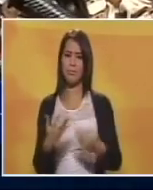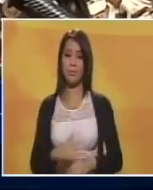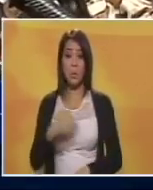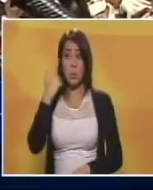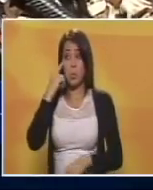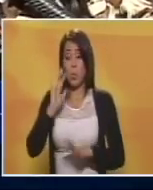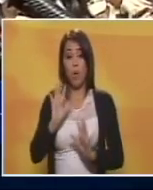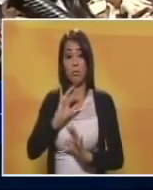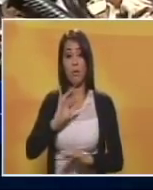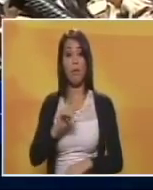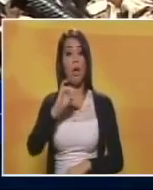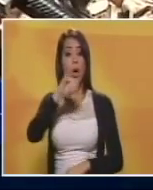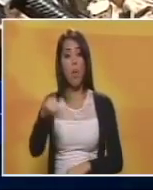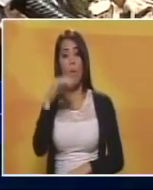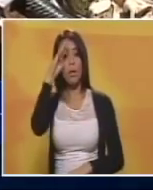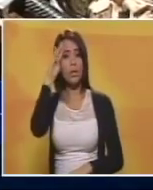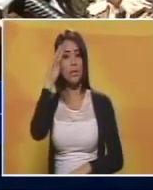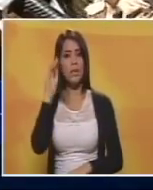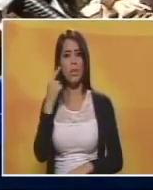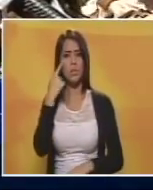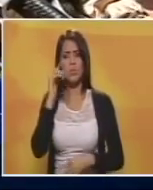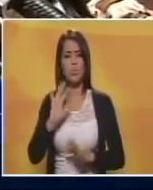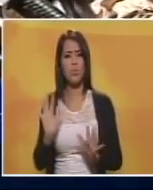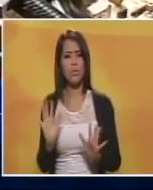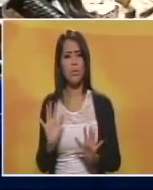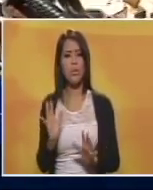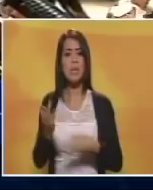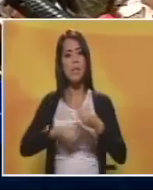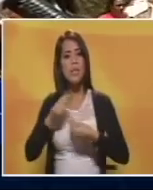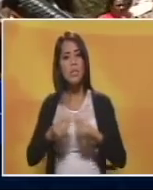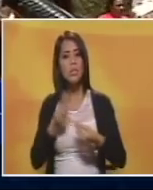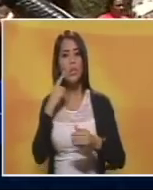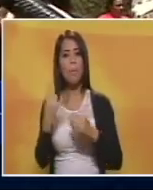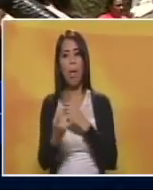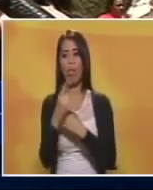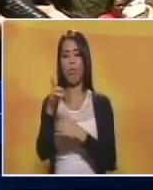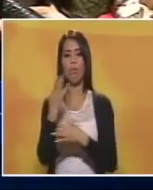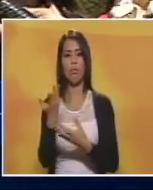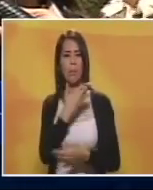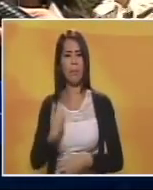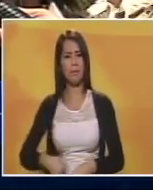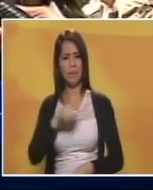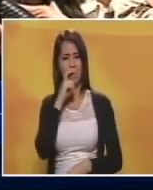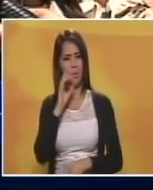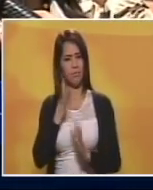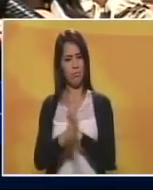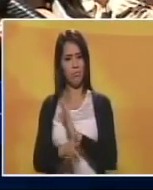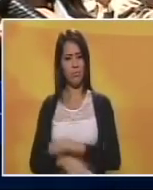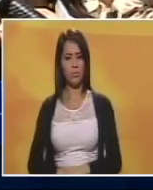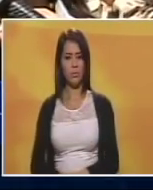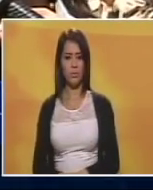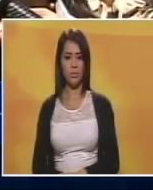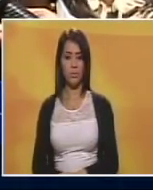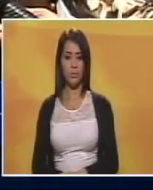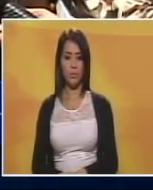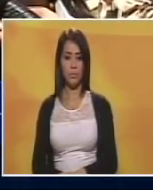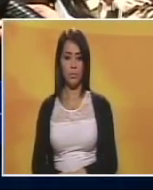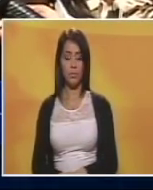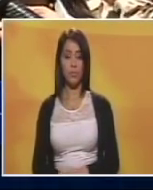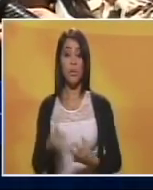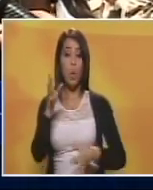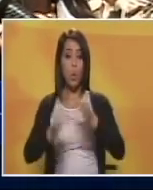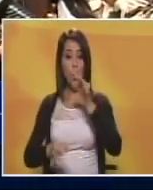libertad. No sabe la defensa cuáles son los actos que constituyen el terrorismo que se le imputa. No sabe la defensa cuál es la traición a la patria.